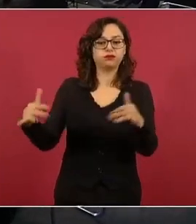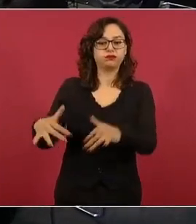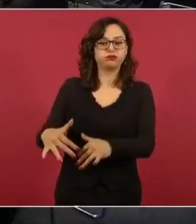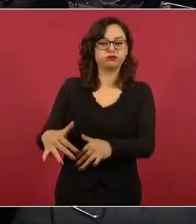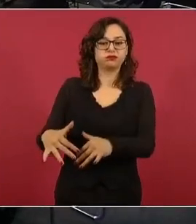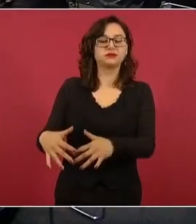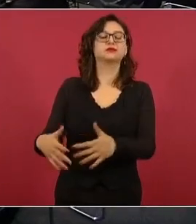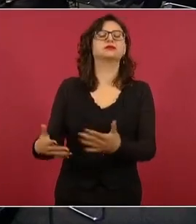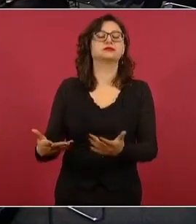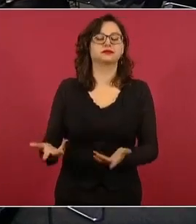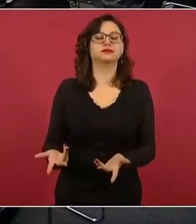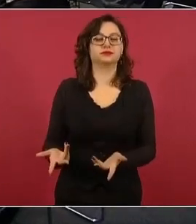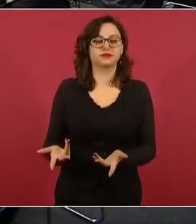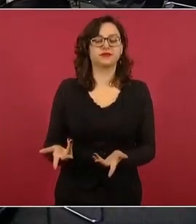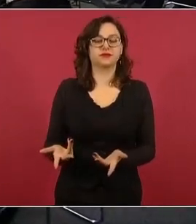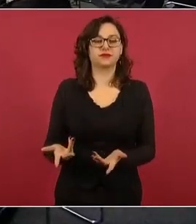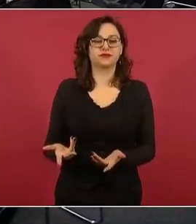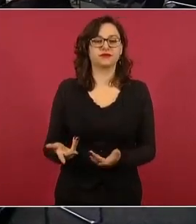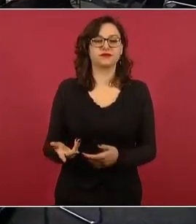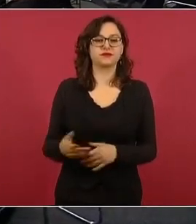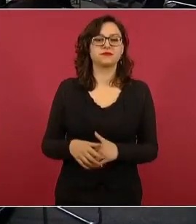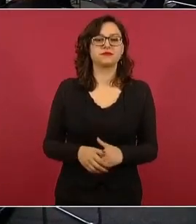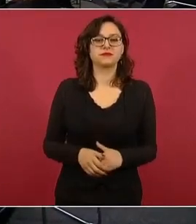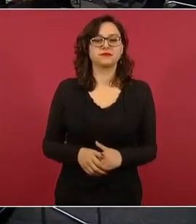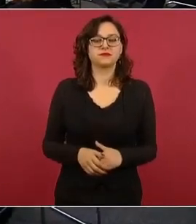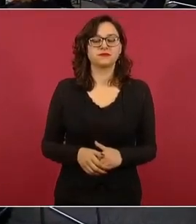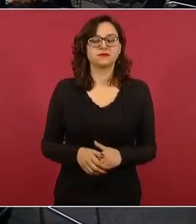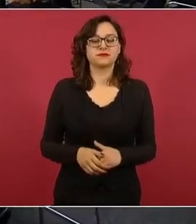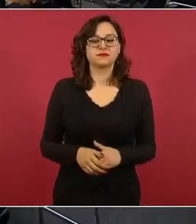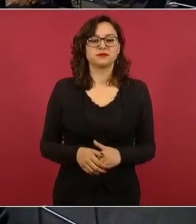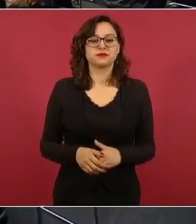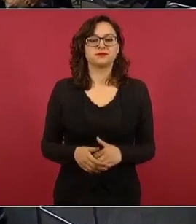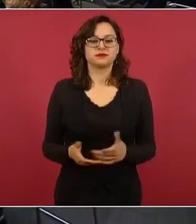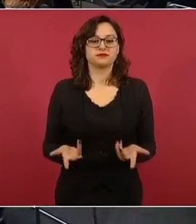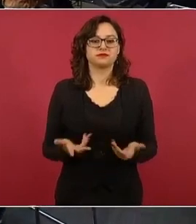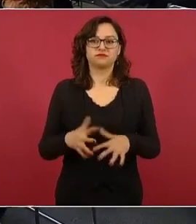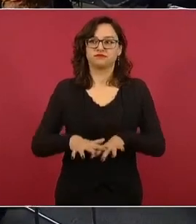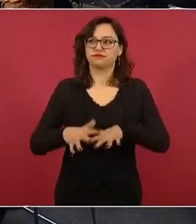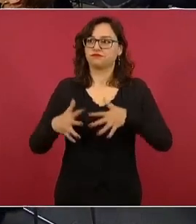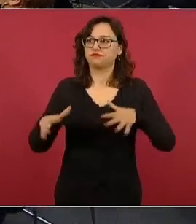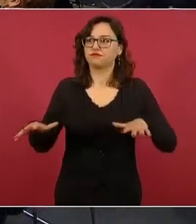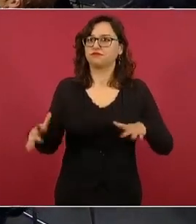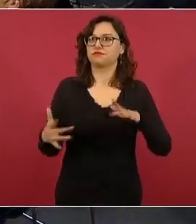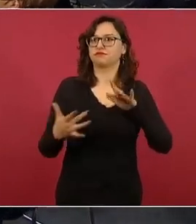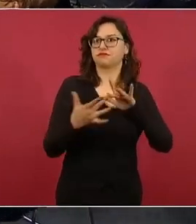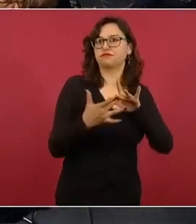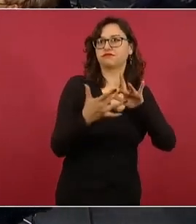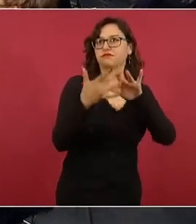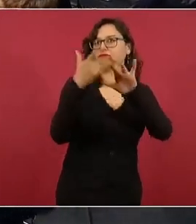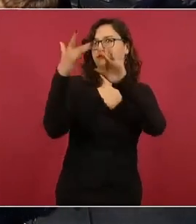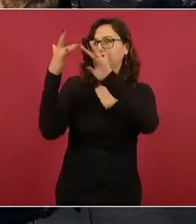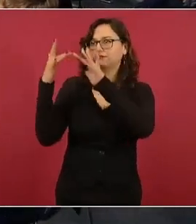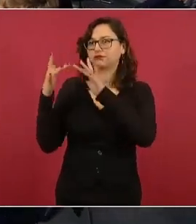pues por el mar, por los puertos,